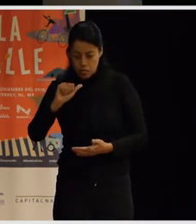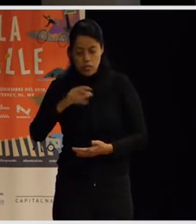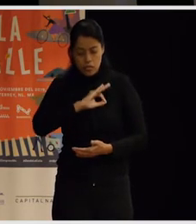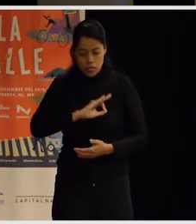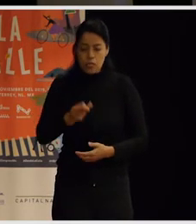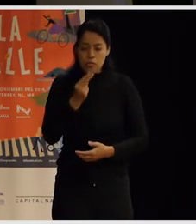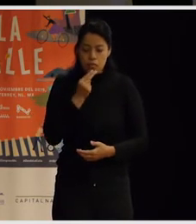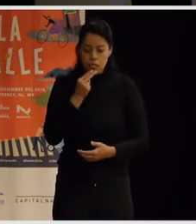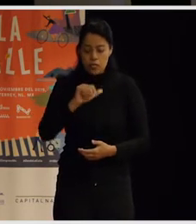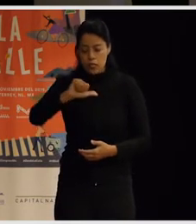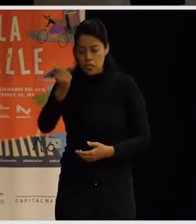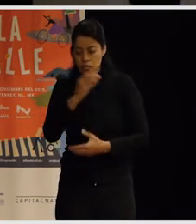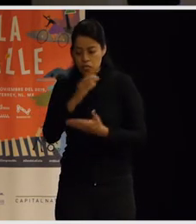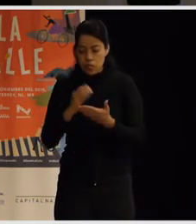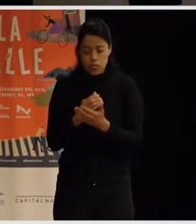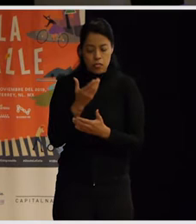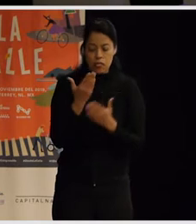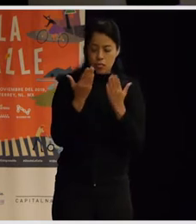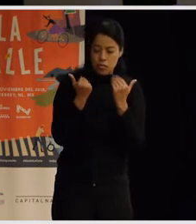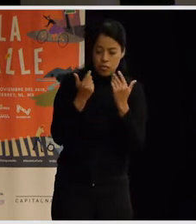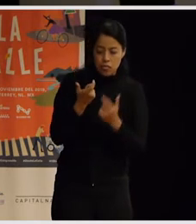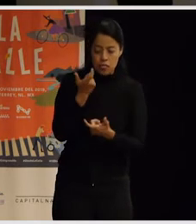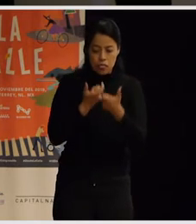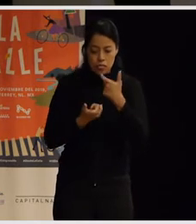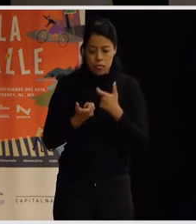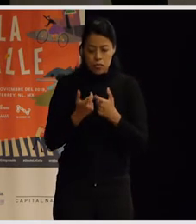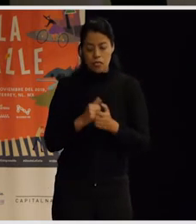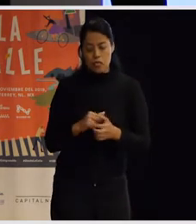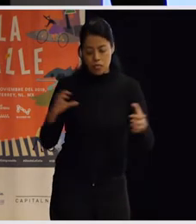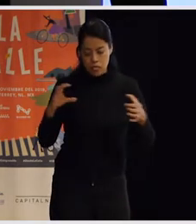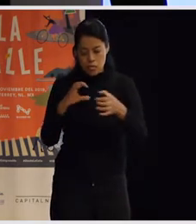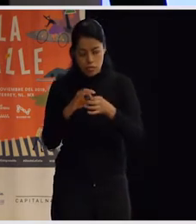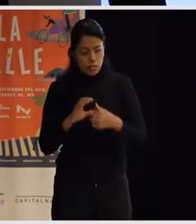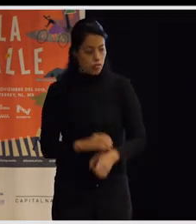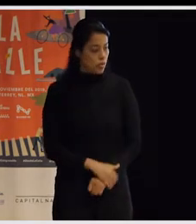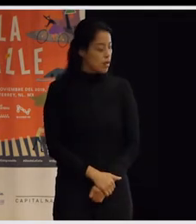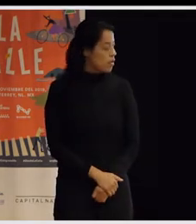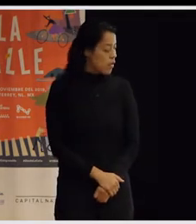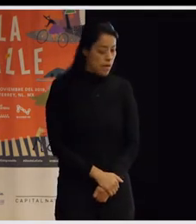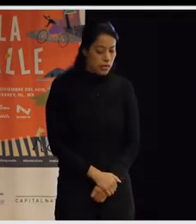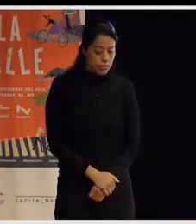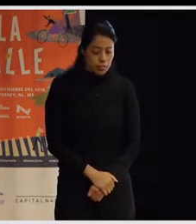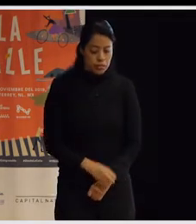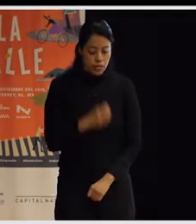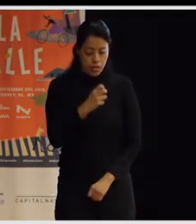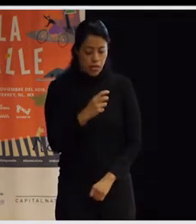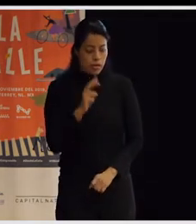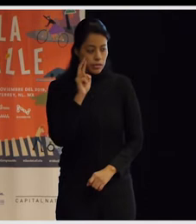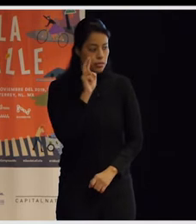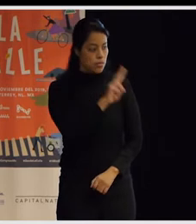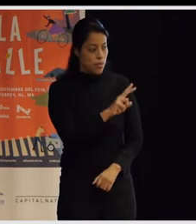es que no tienen las capacidades financieras para un sistema con el anclaje el siguiente por favor este es el panorama de